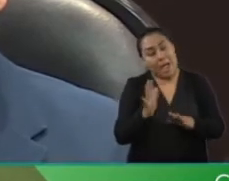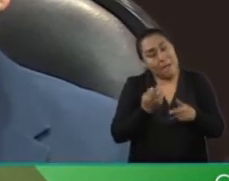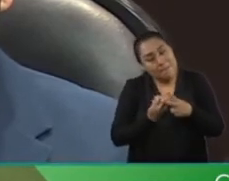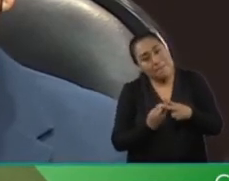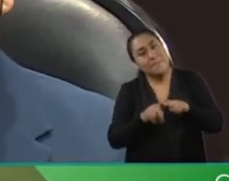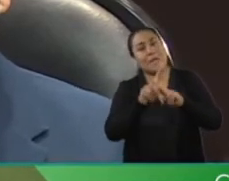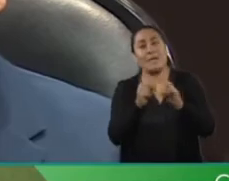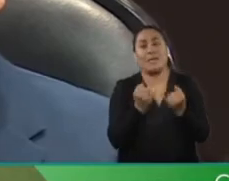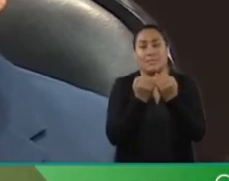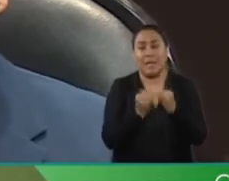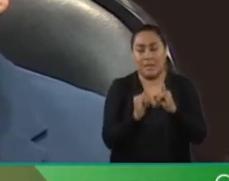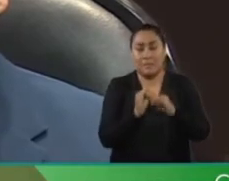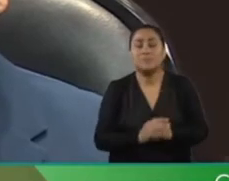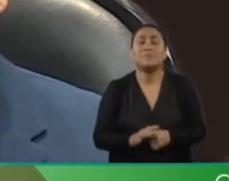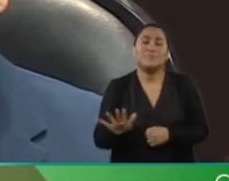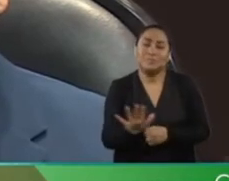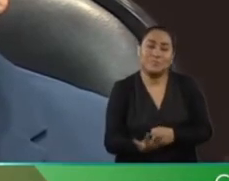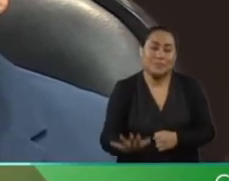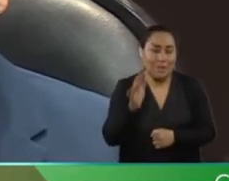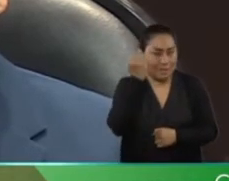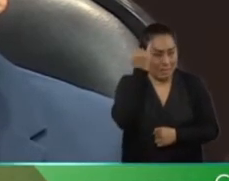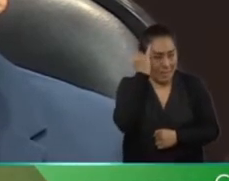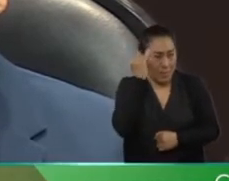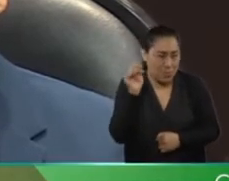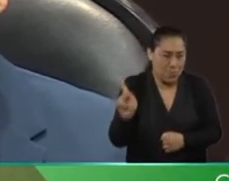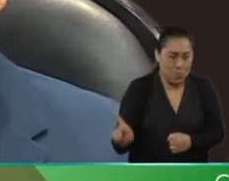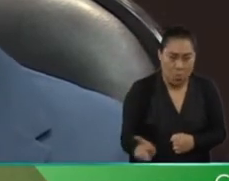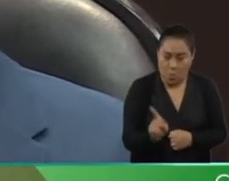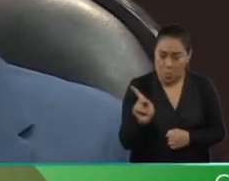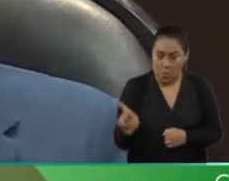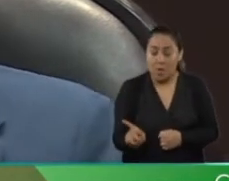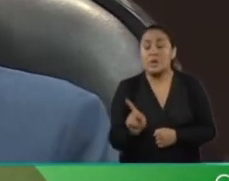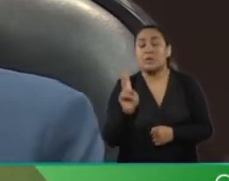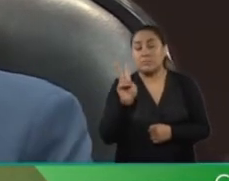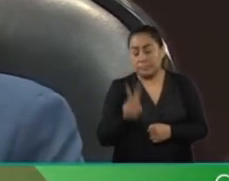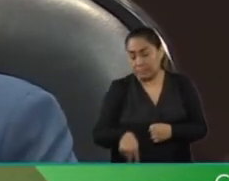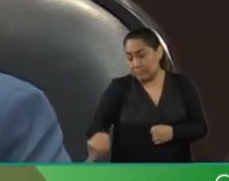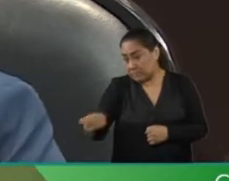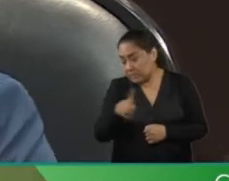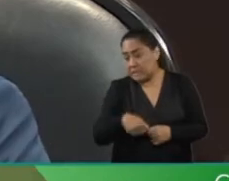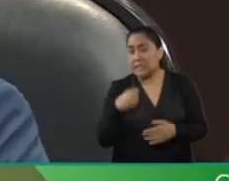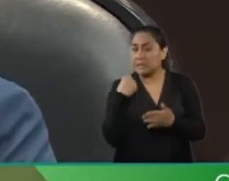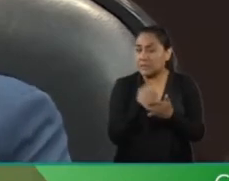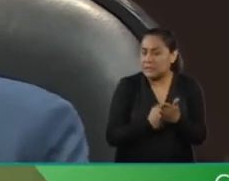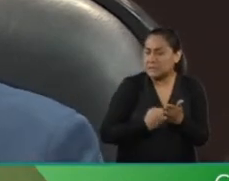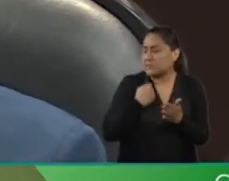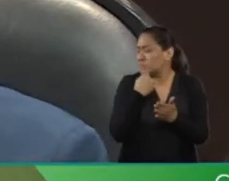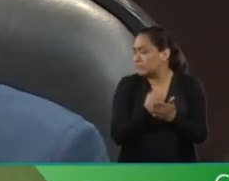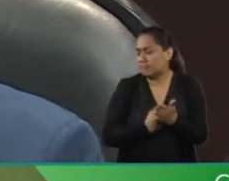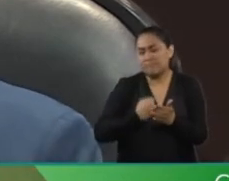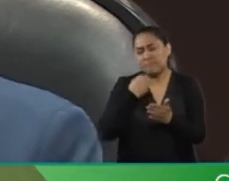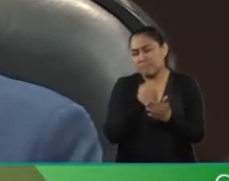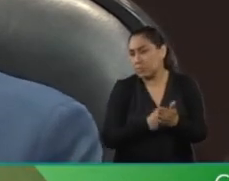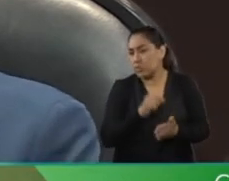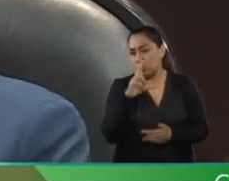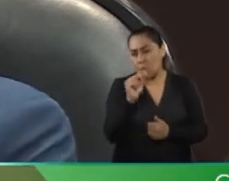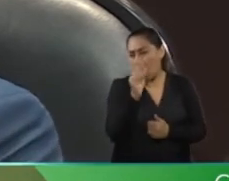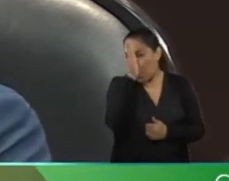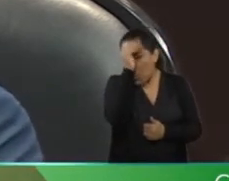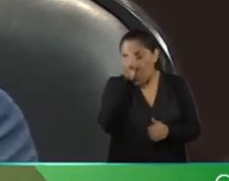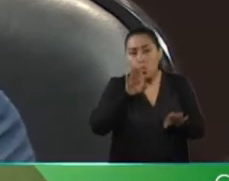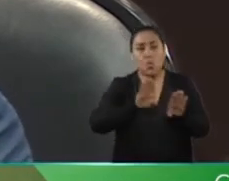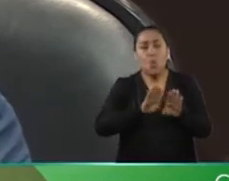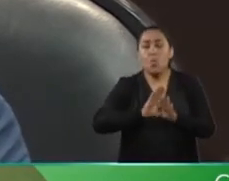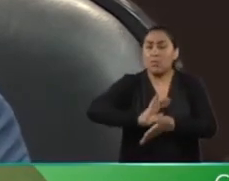independencia, los pueblos y comunidades indígenas han librado una permanente lucha de resistencia en contra de la exclusión